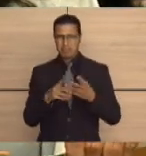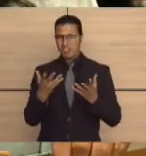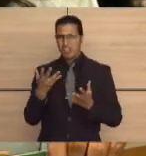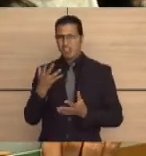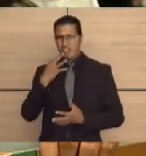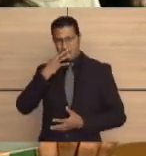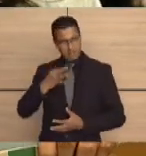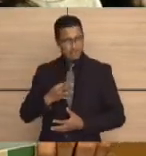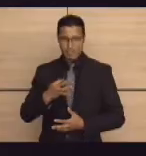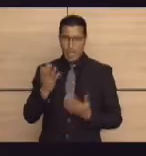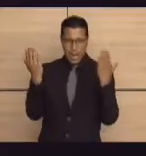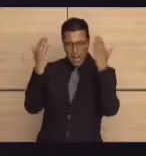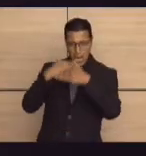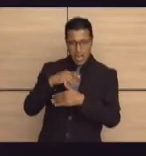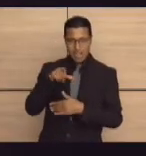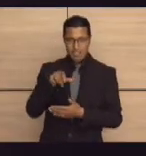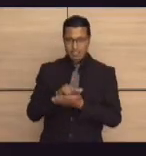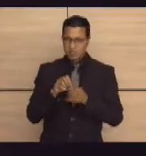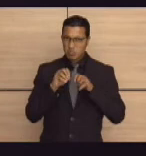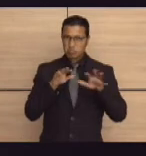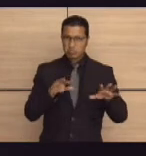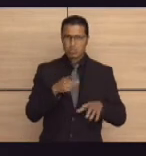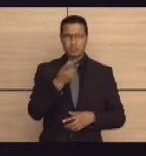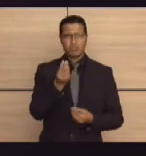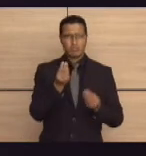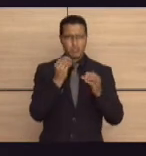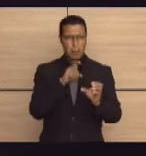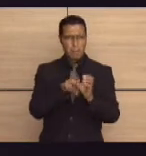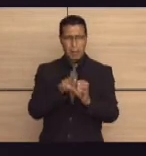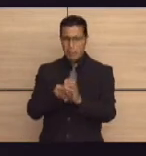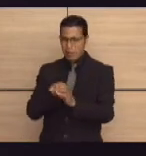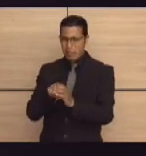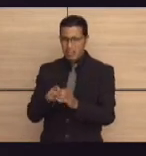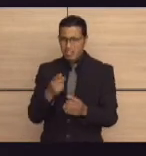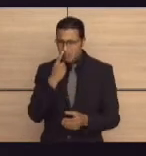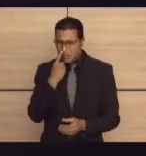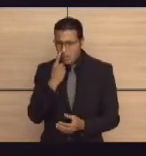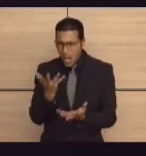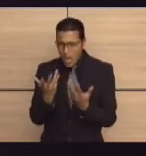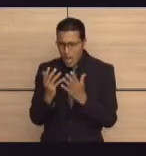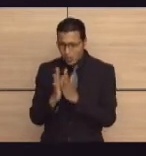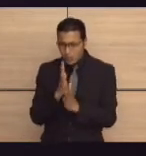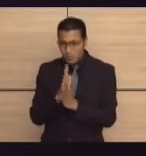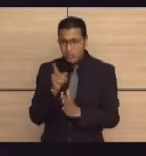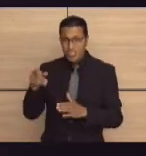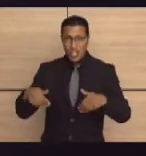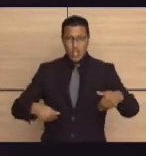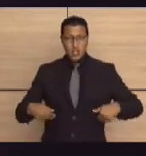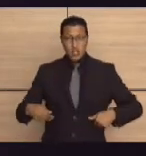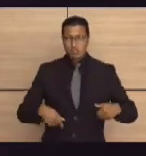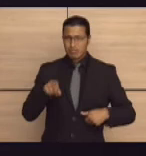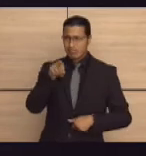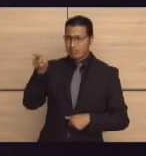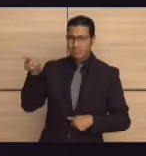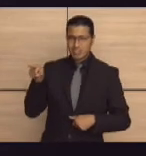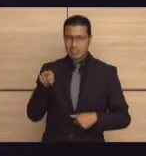posverdad, que unido a la aprobación en masa de miles de seguidores, a la velocidad de la información y a la corrupción generalizada,